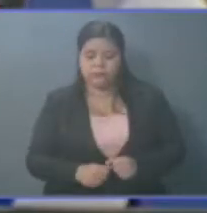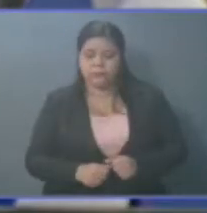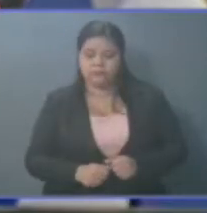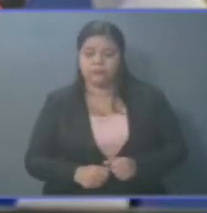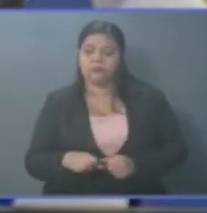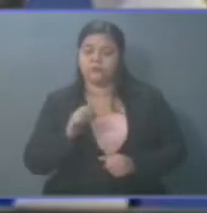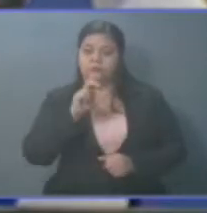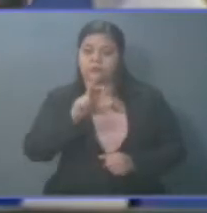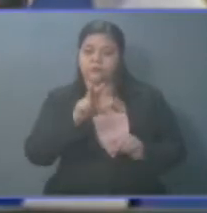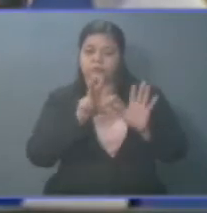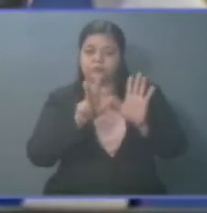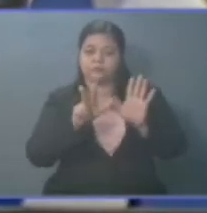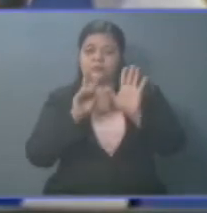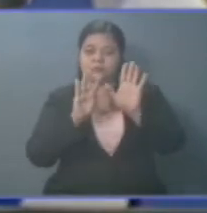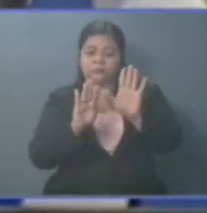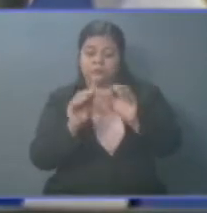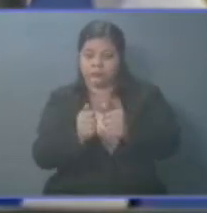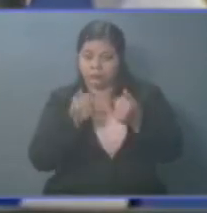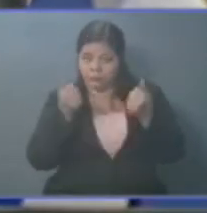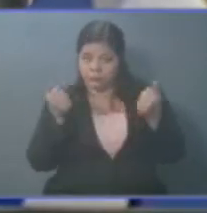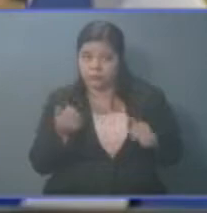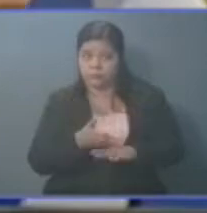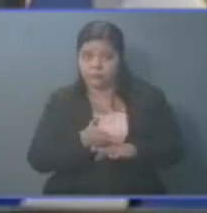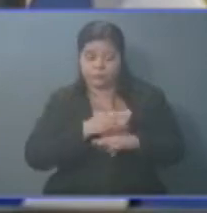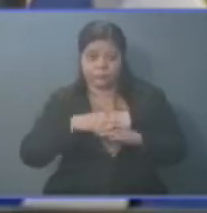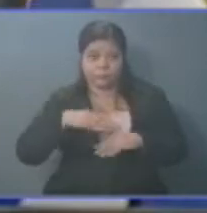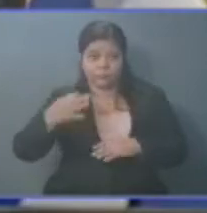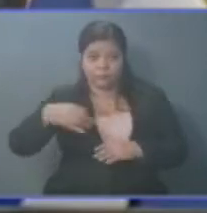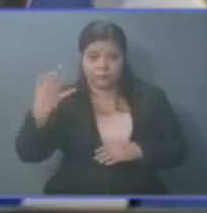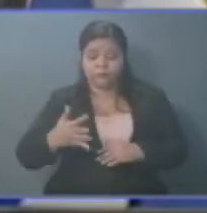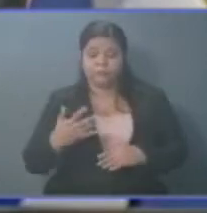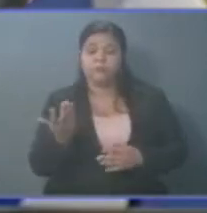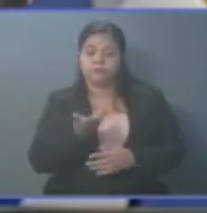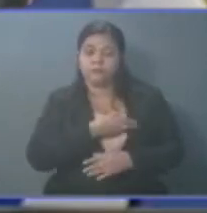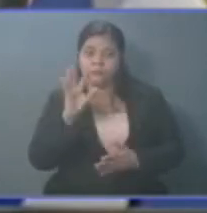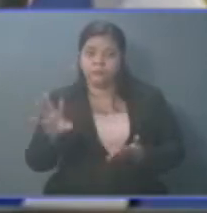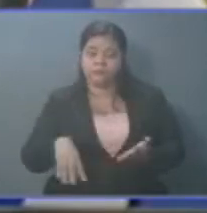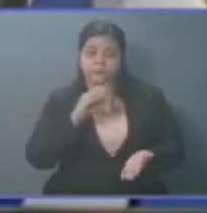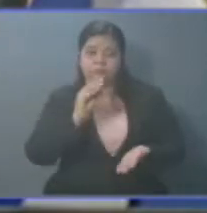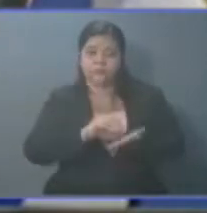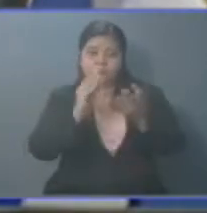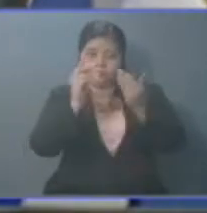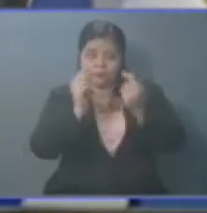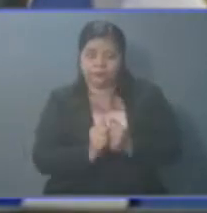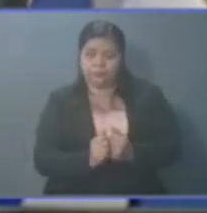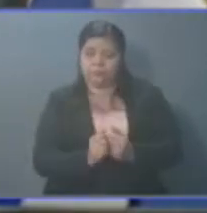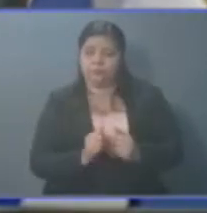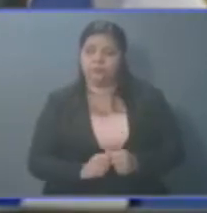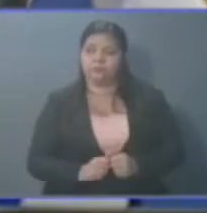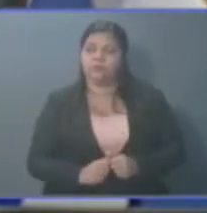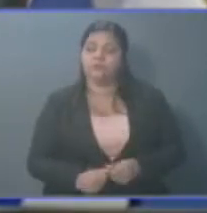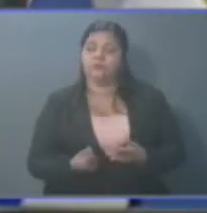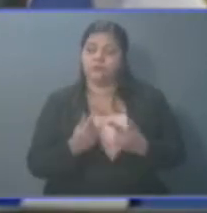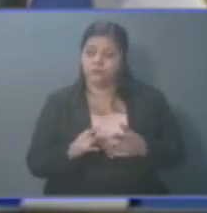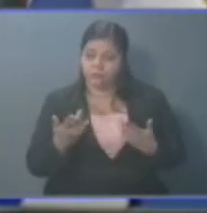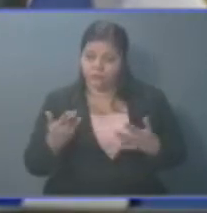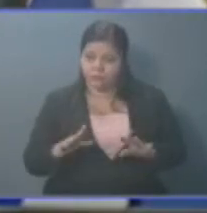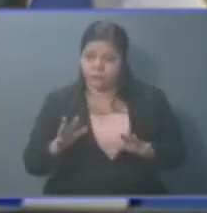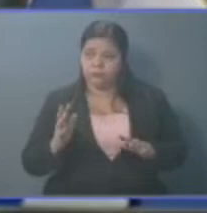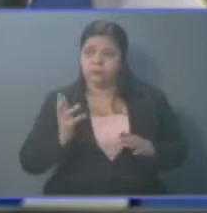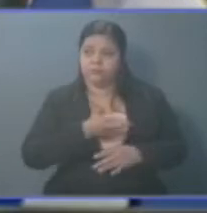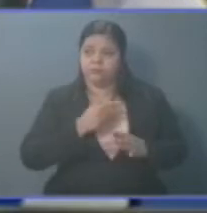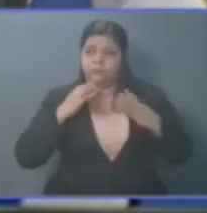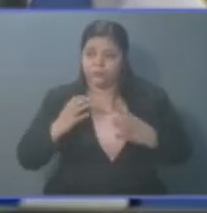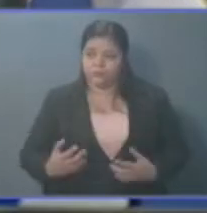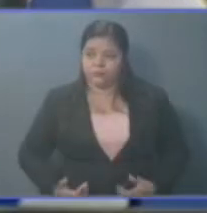los 389 millones que se ratificaron para incorporarse al presupuesto, se asumió por parte del